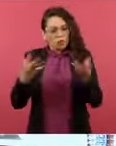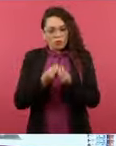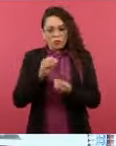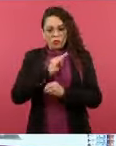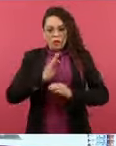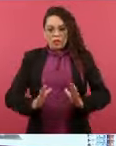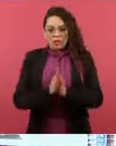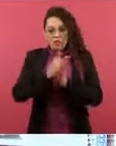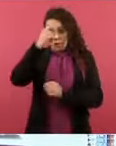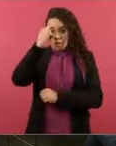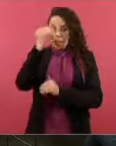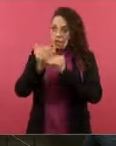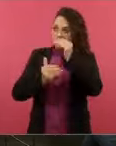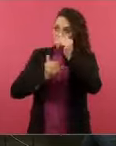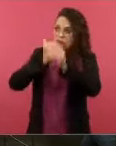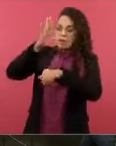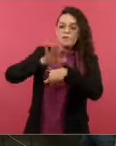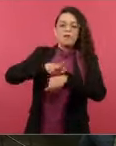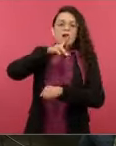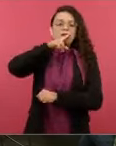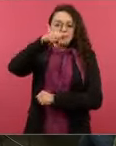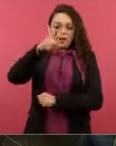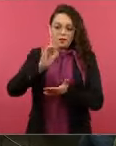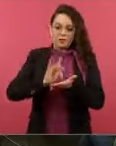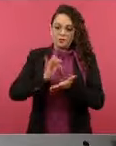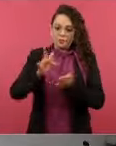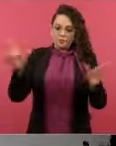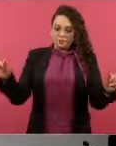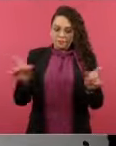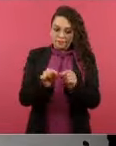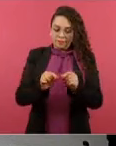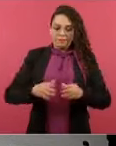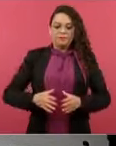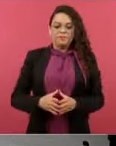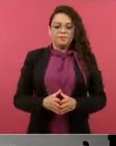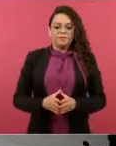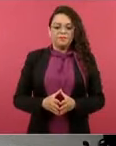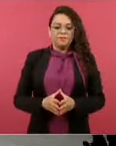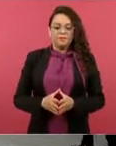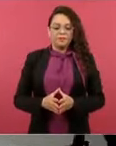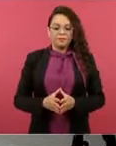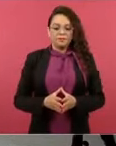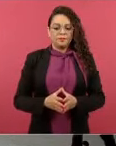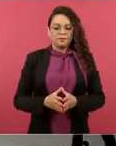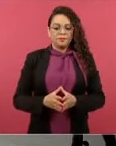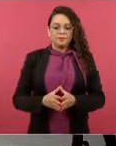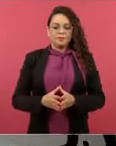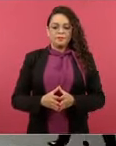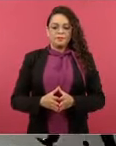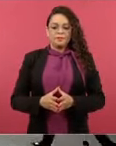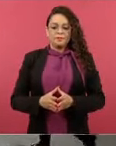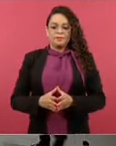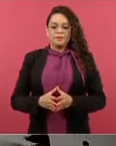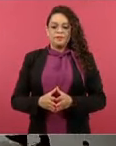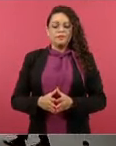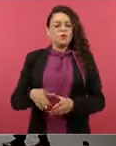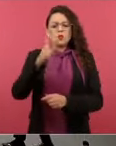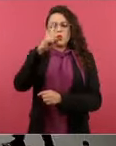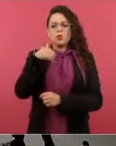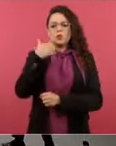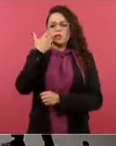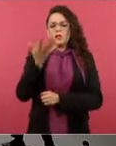van a ayudar a crecer. Gracias. Gracias. Bien. Antes de pasar a darles la palabra a ustedes, nada más déjenme hacerles un